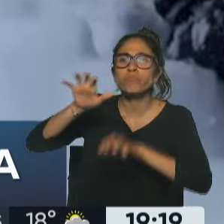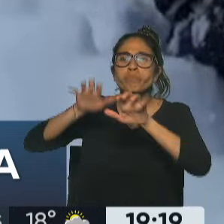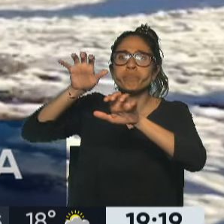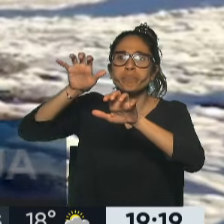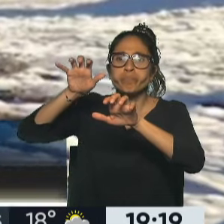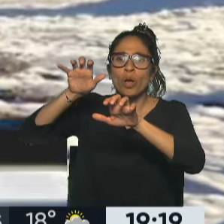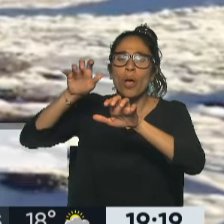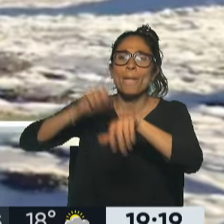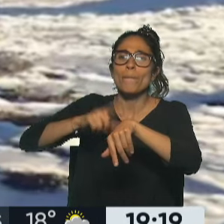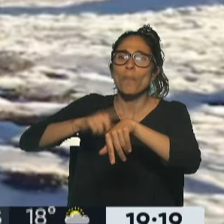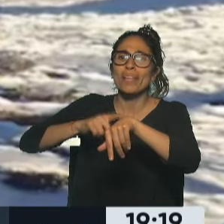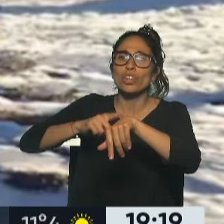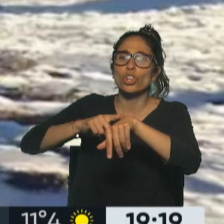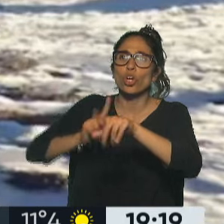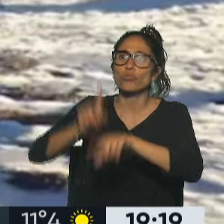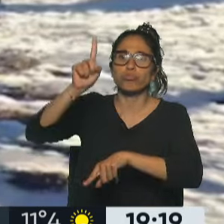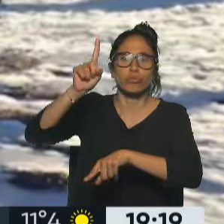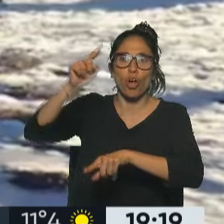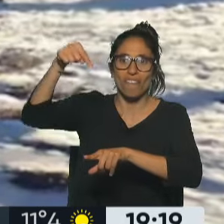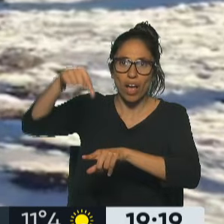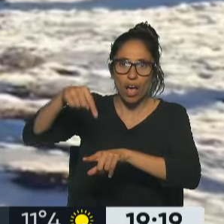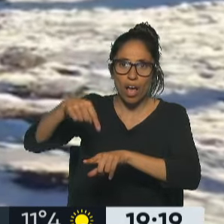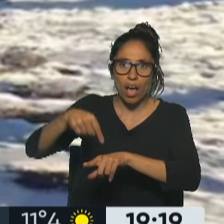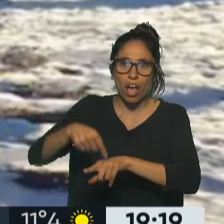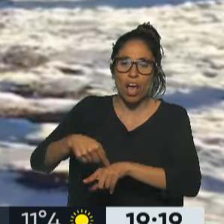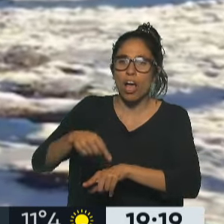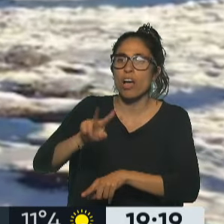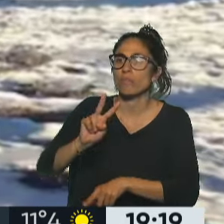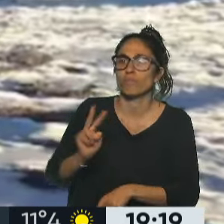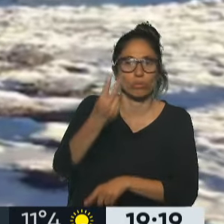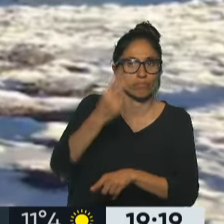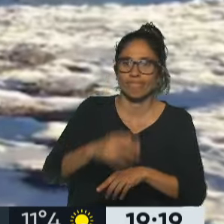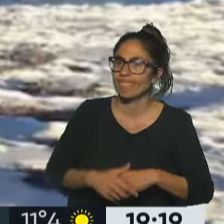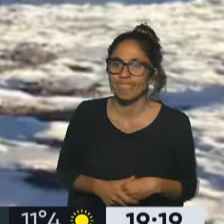descenso. A pesar de los intentos de reanimación, no recuperó los signos vitales.